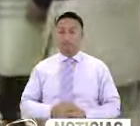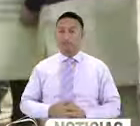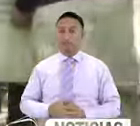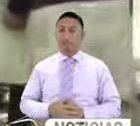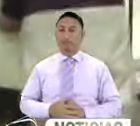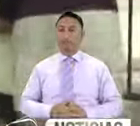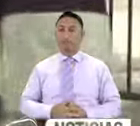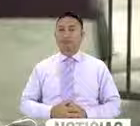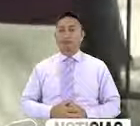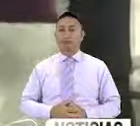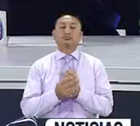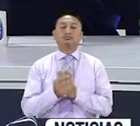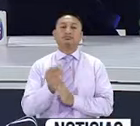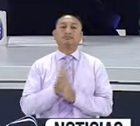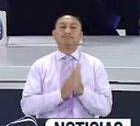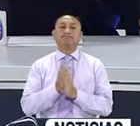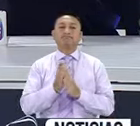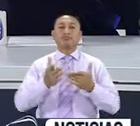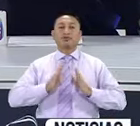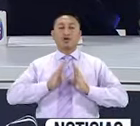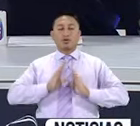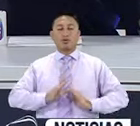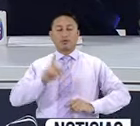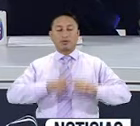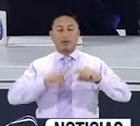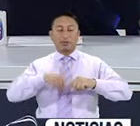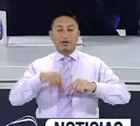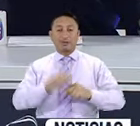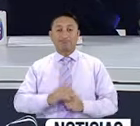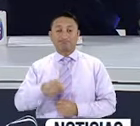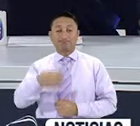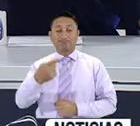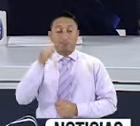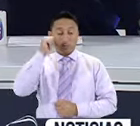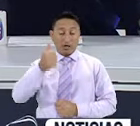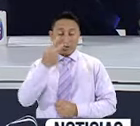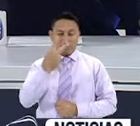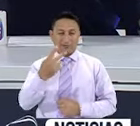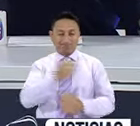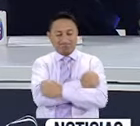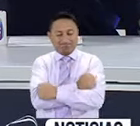Edwin Benalcázar. Amigos, nos reencontramos mañana. Un abrazo grande.